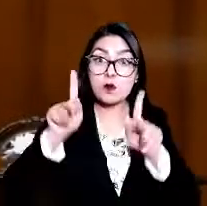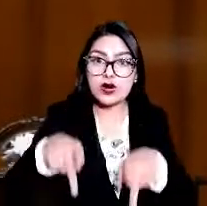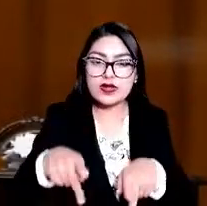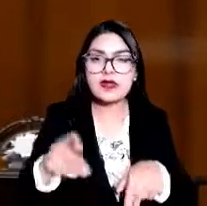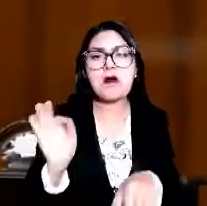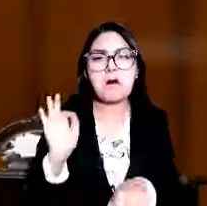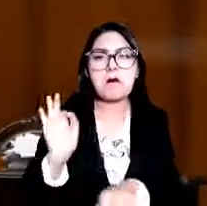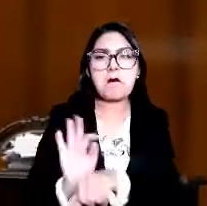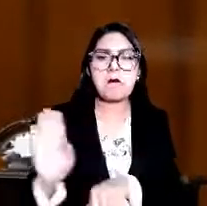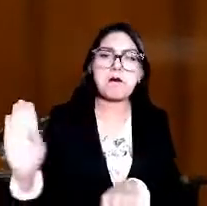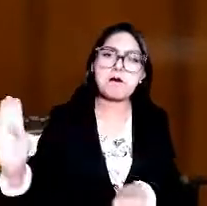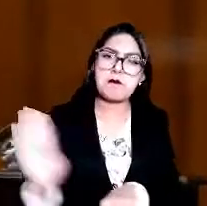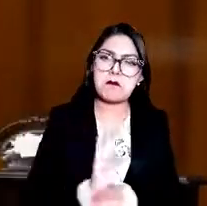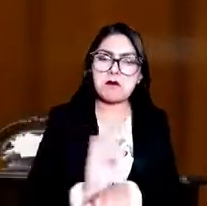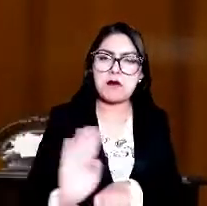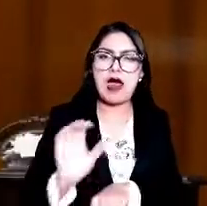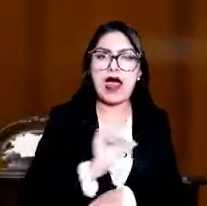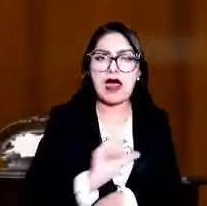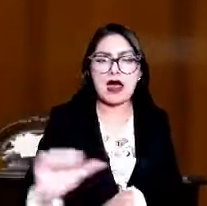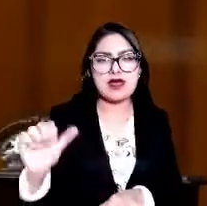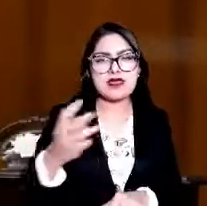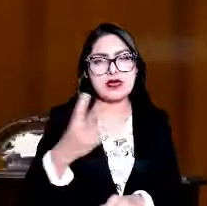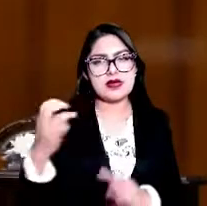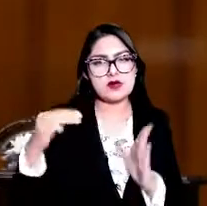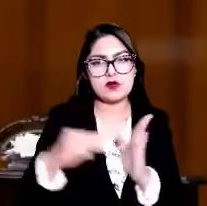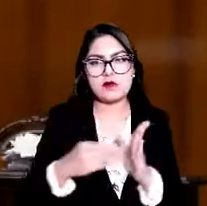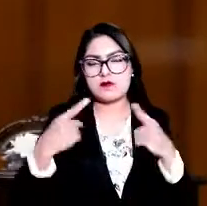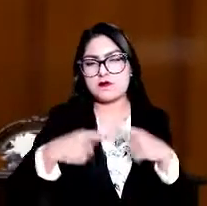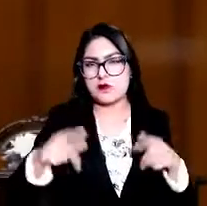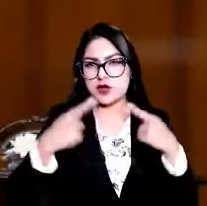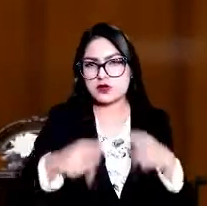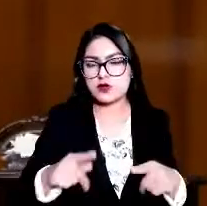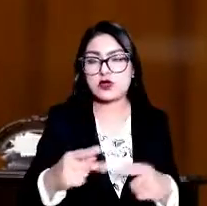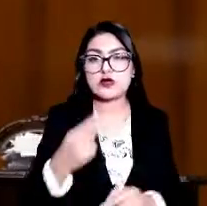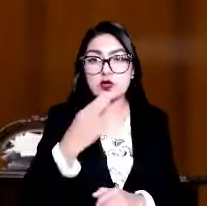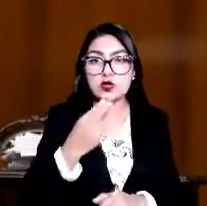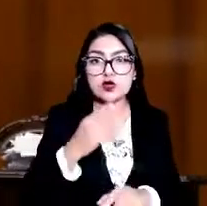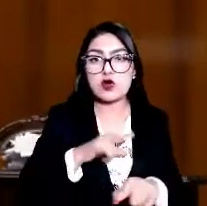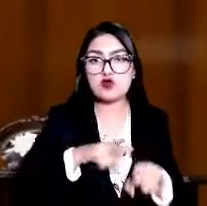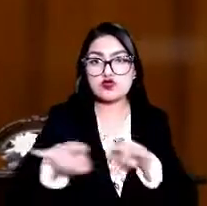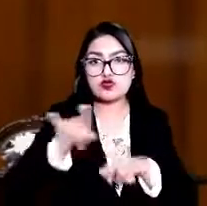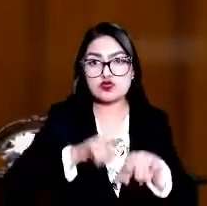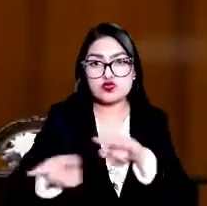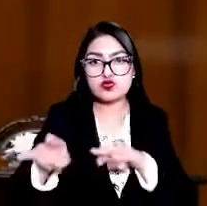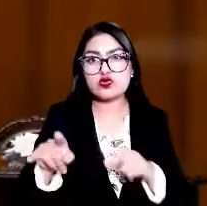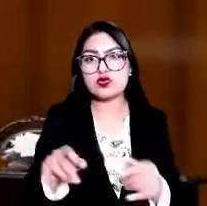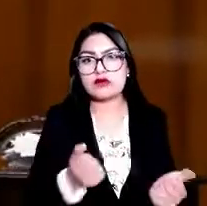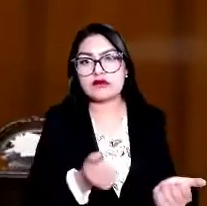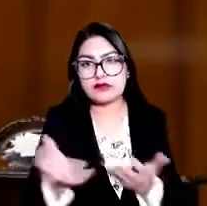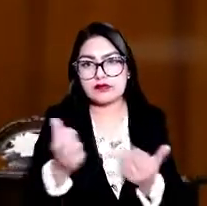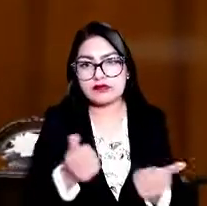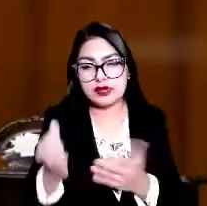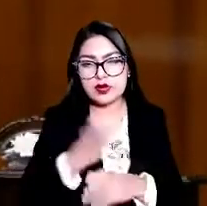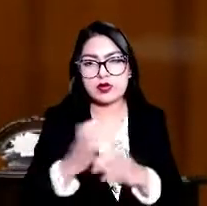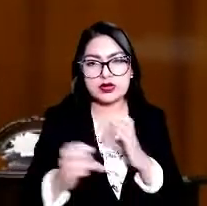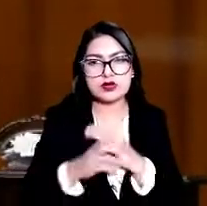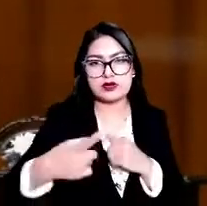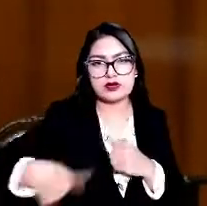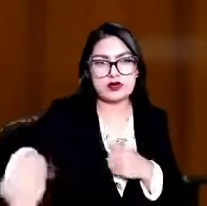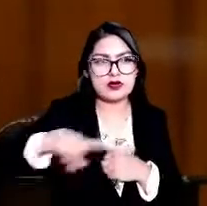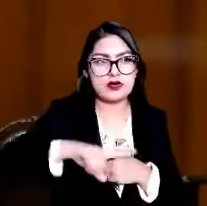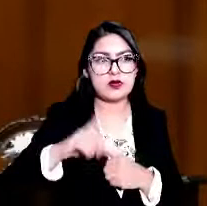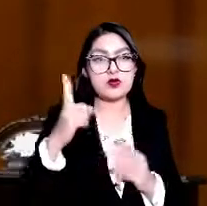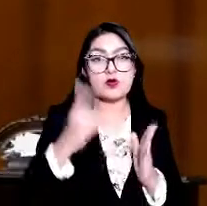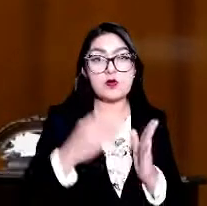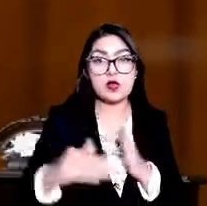300,000 automovilistas y transportistas y más de 11 millones de personas en la entidad